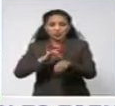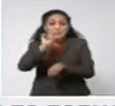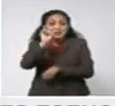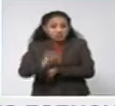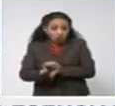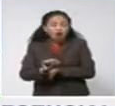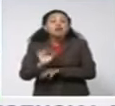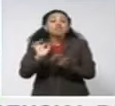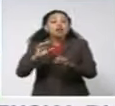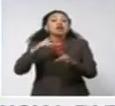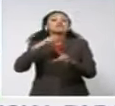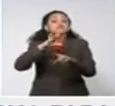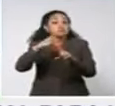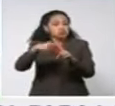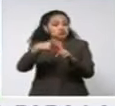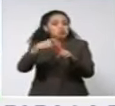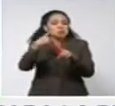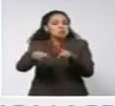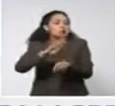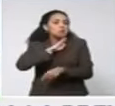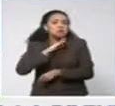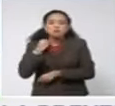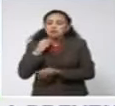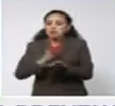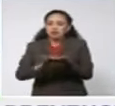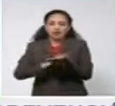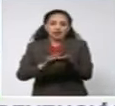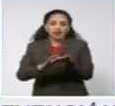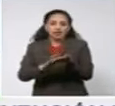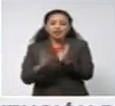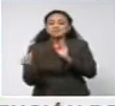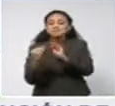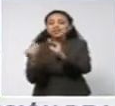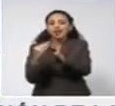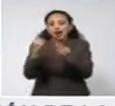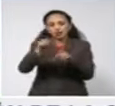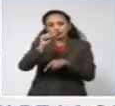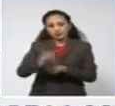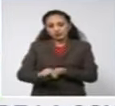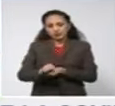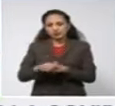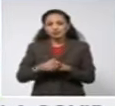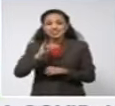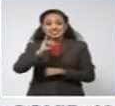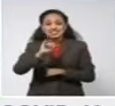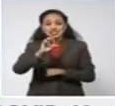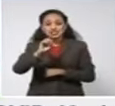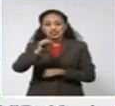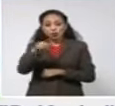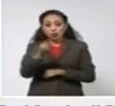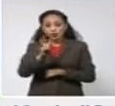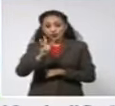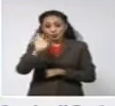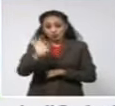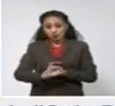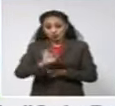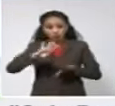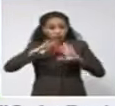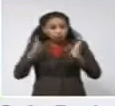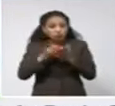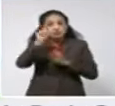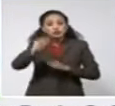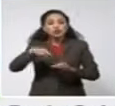están transmitiendo la misma. Y en el acumulado, el 60,3% de todos los confirmados